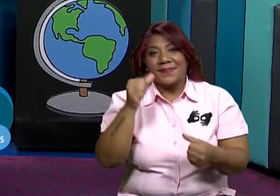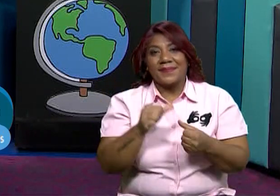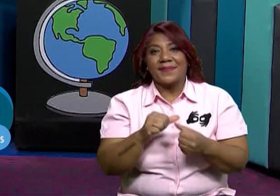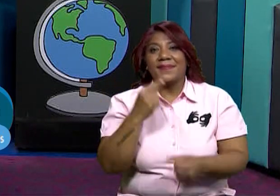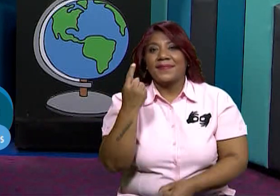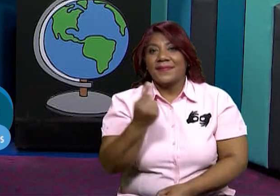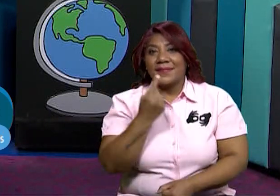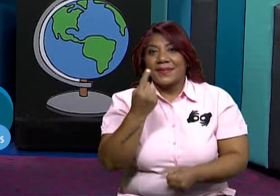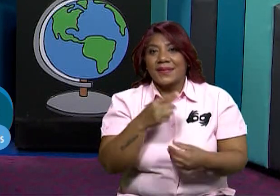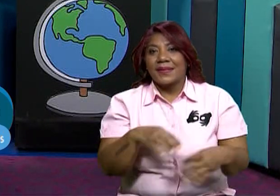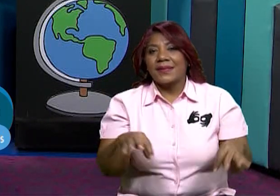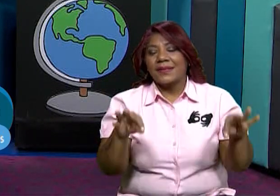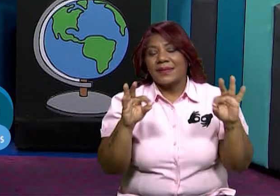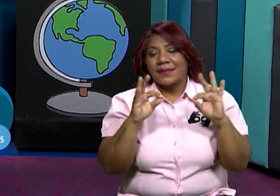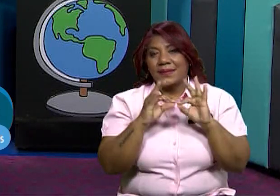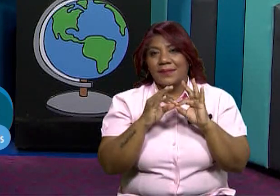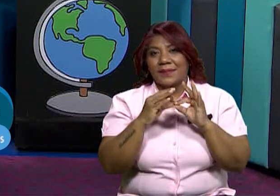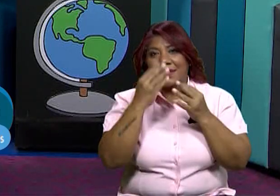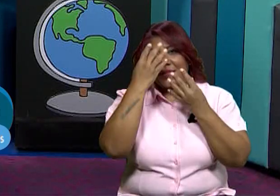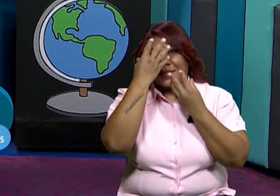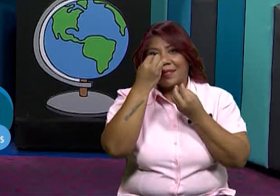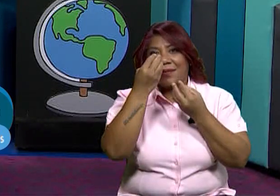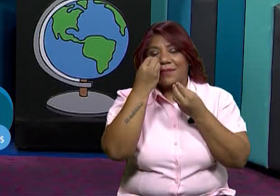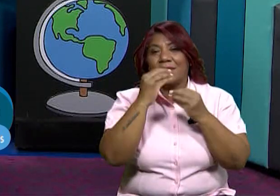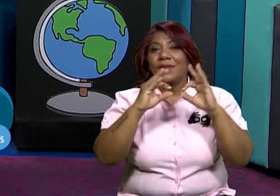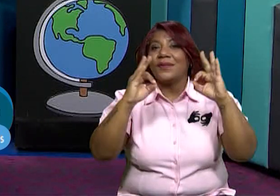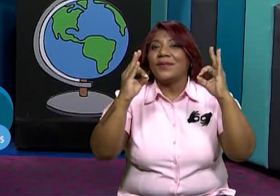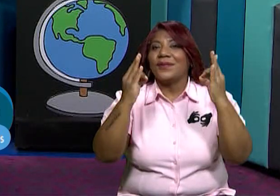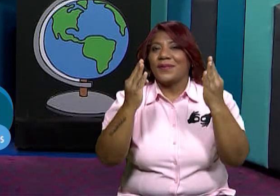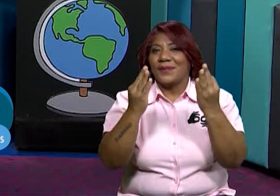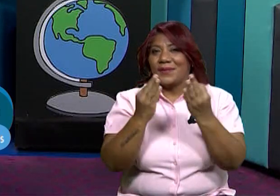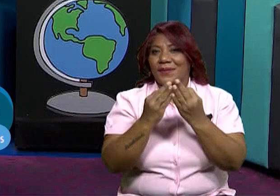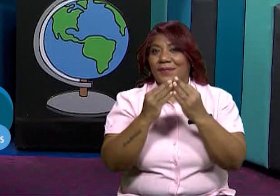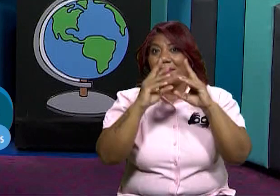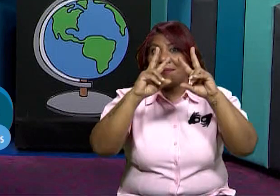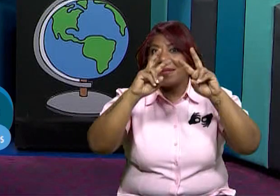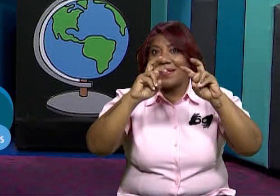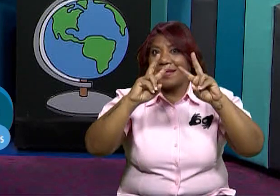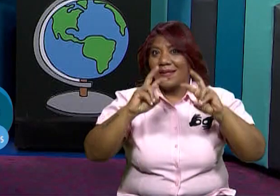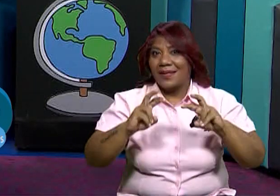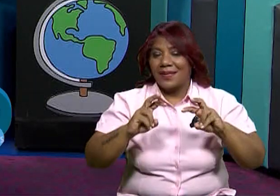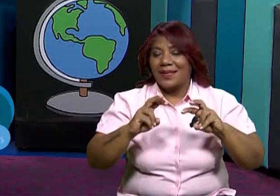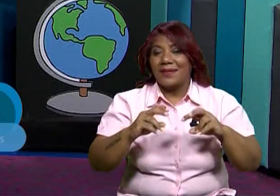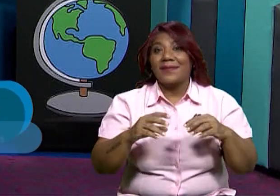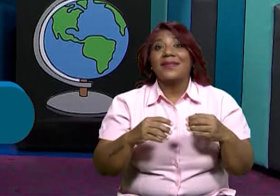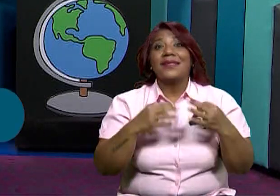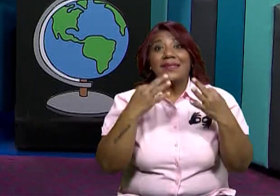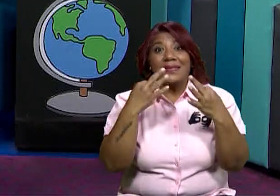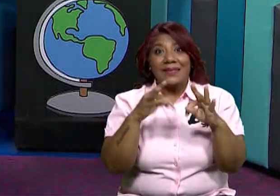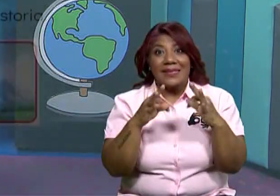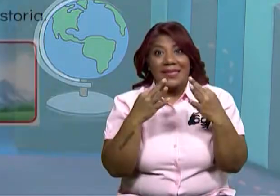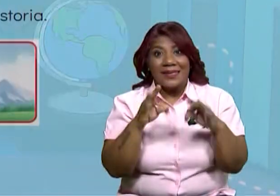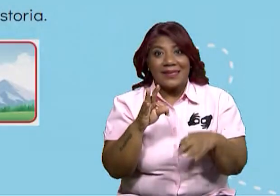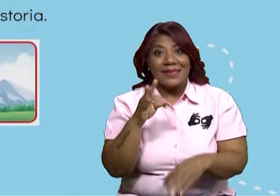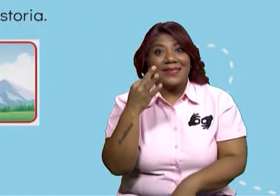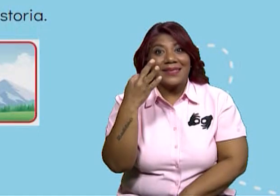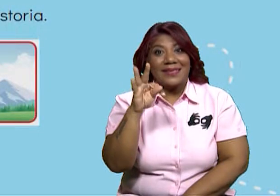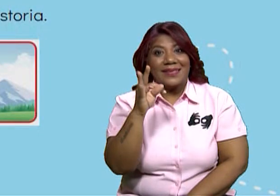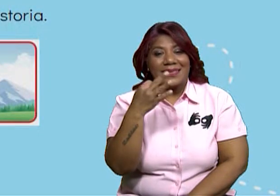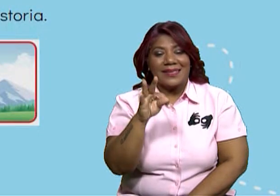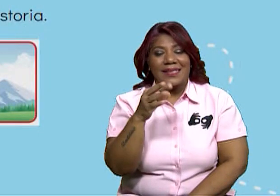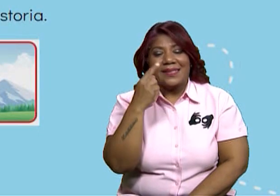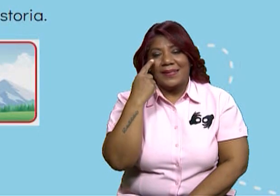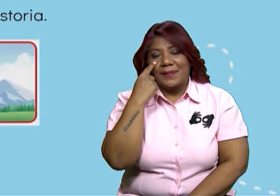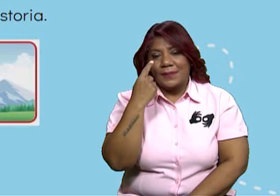puedes compartir la información con tu familia que te supervisa las tareas, tus tutores. Vamos a continuar. Leemos